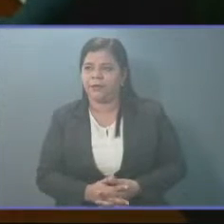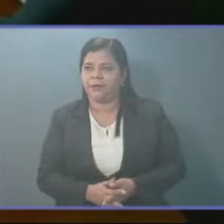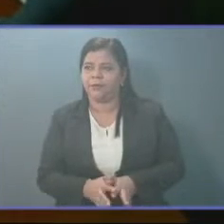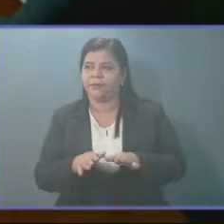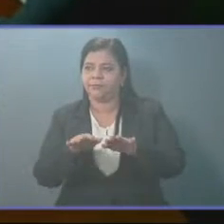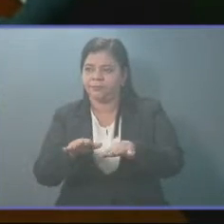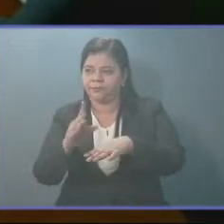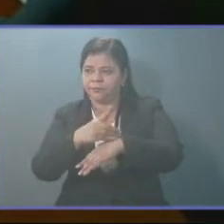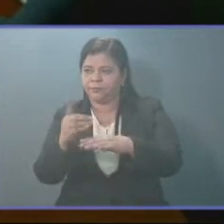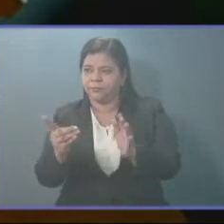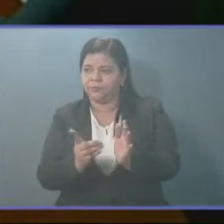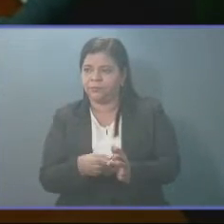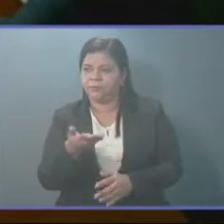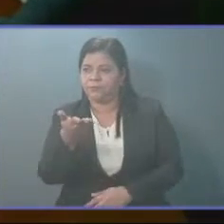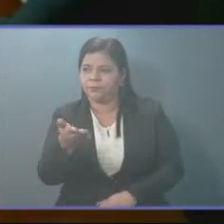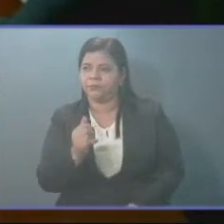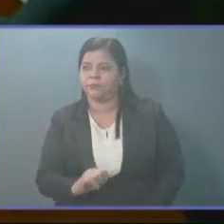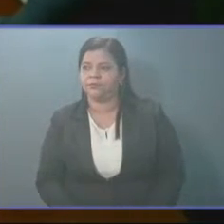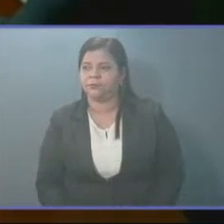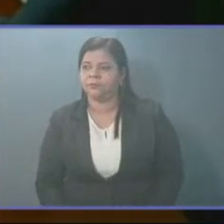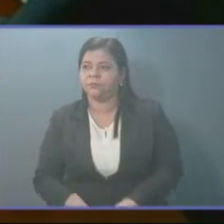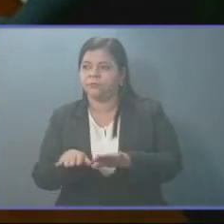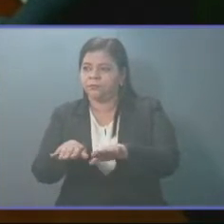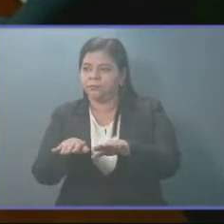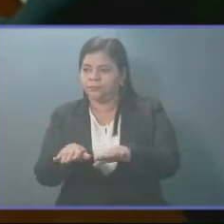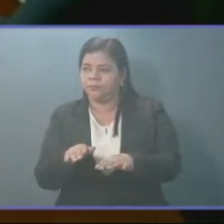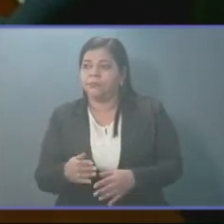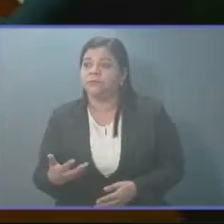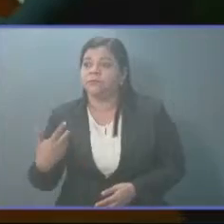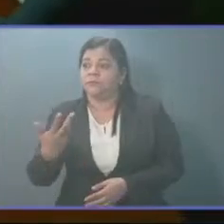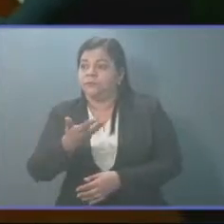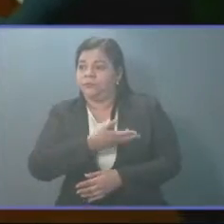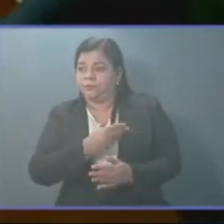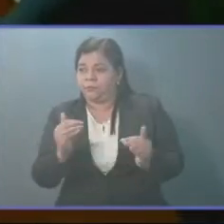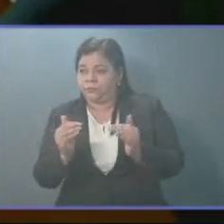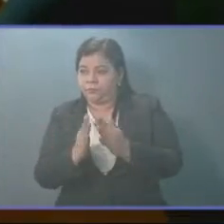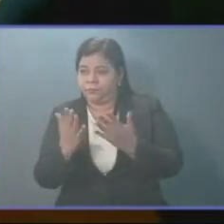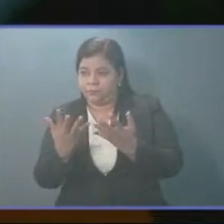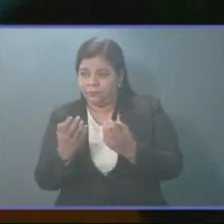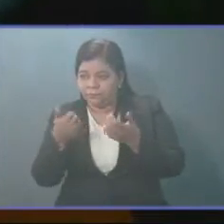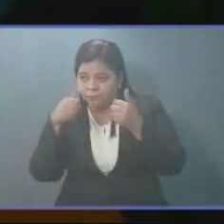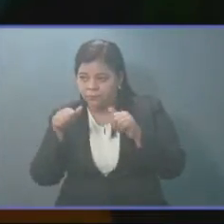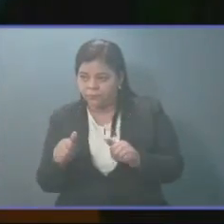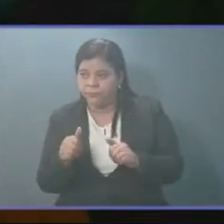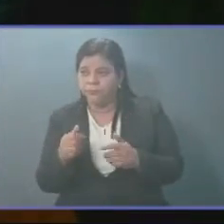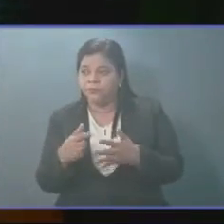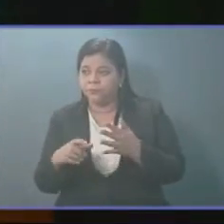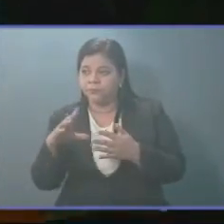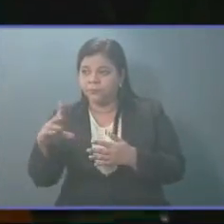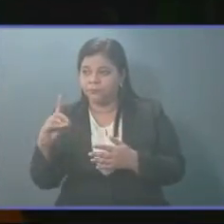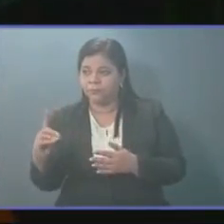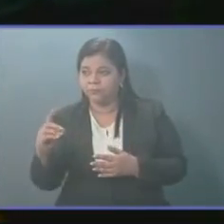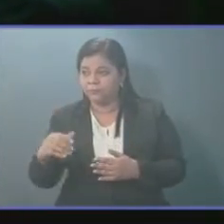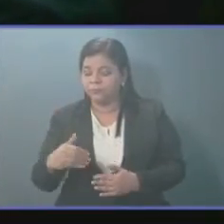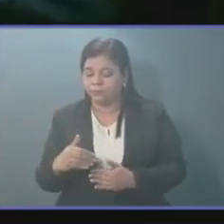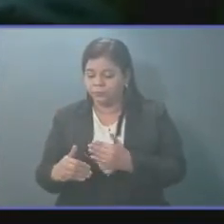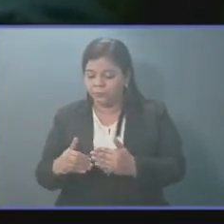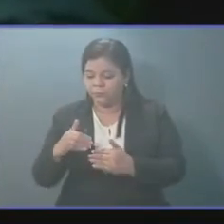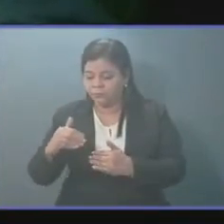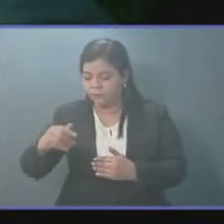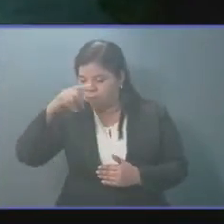Diputada Julieta Amaya tiene la palabra. Gracias. Nosotros también estaríamos de acuerdo en que se llame Código Procesal